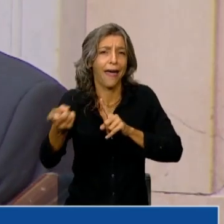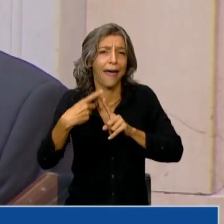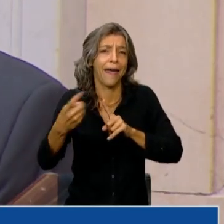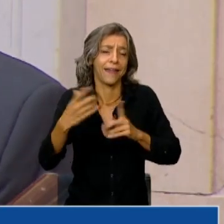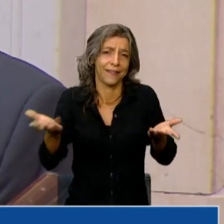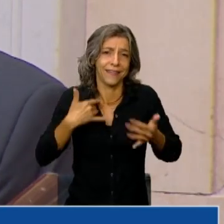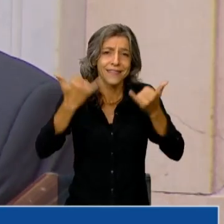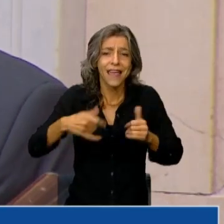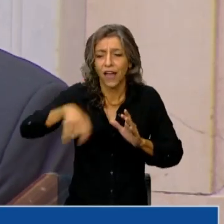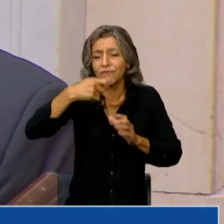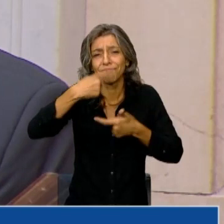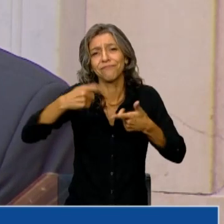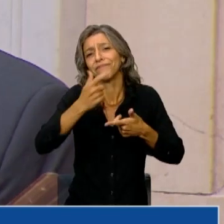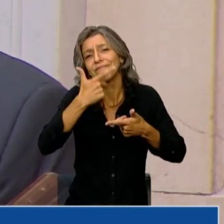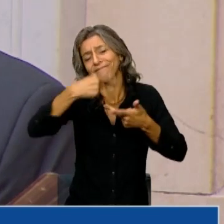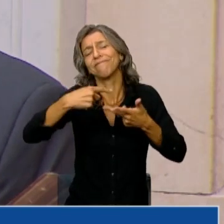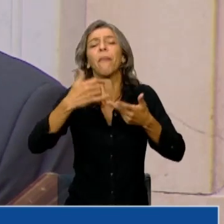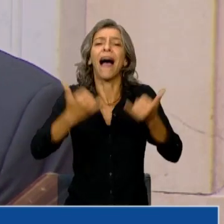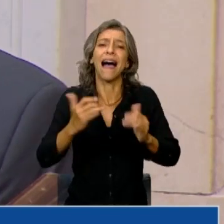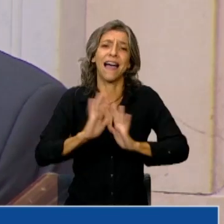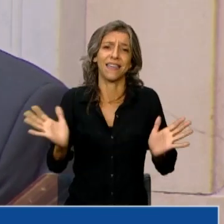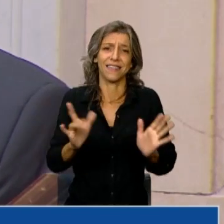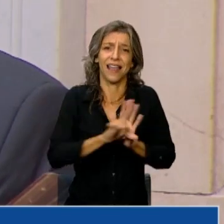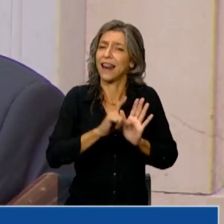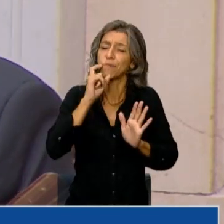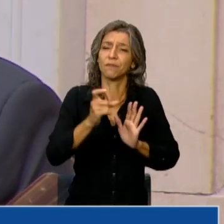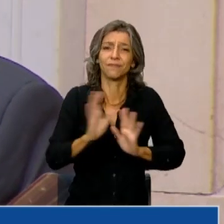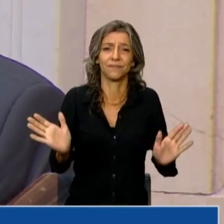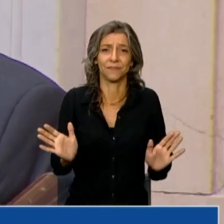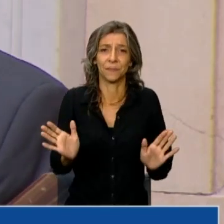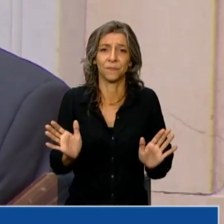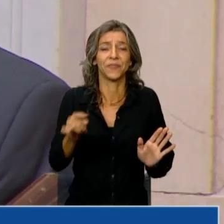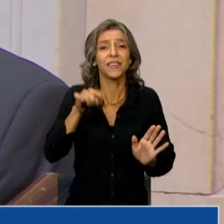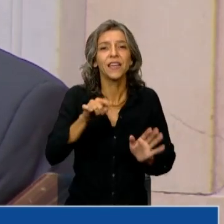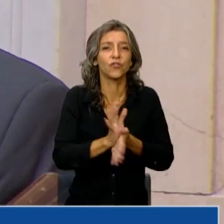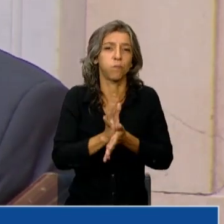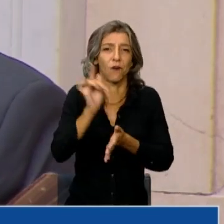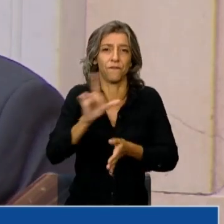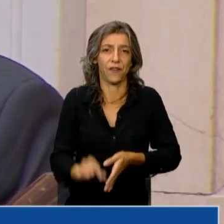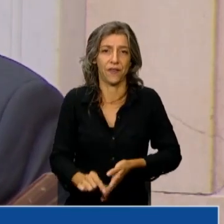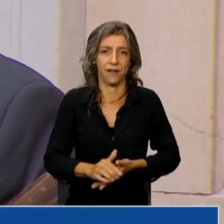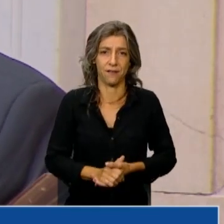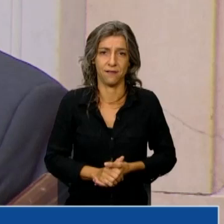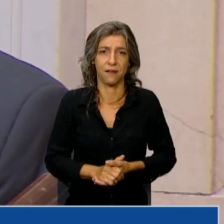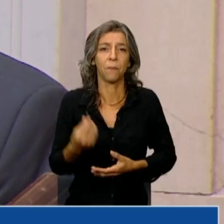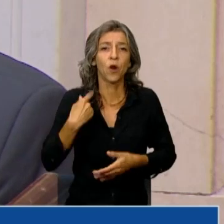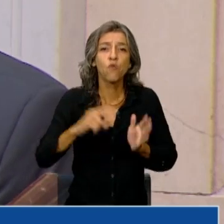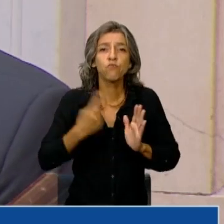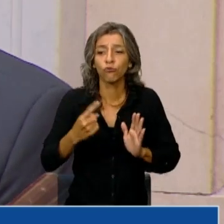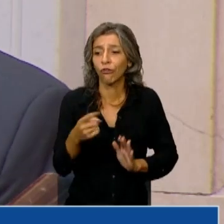ilegales, son incumbencia de la justicia federal. Pero el territorio donde sufrimos los